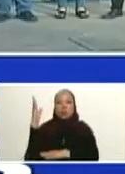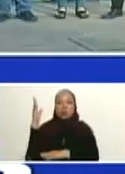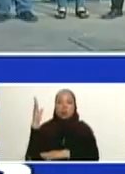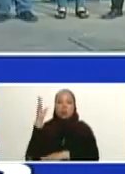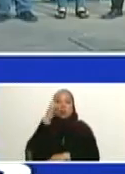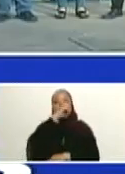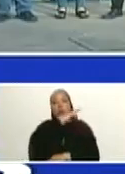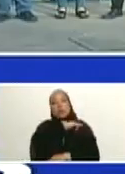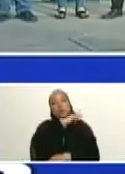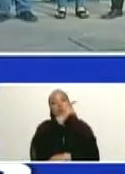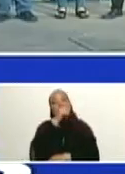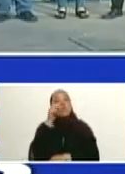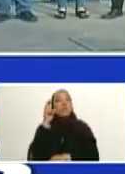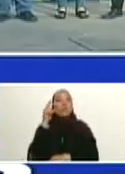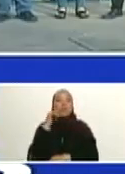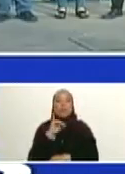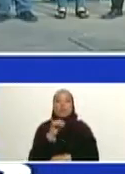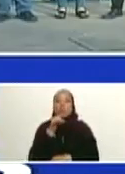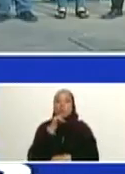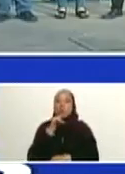división Rafael de la Cruz Quiroga.